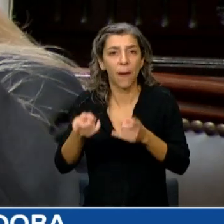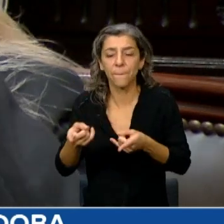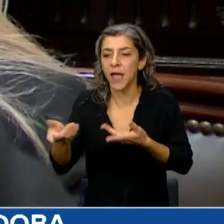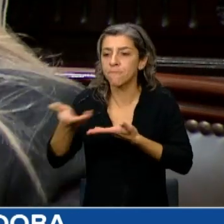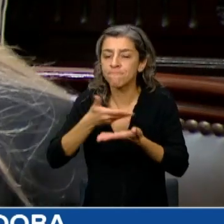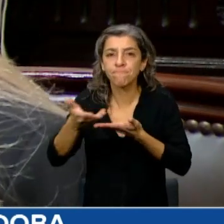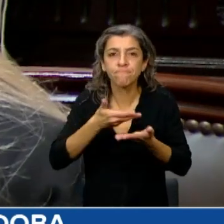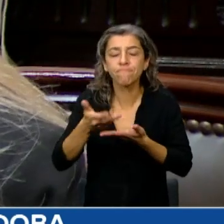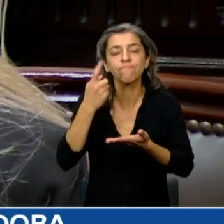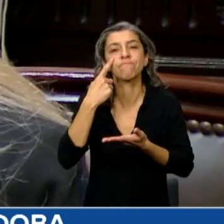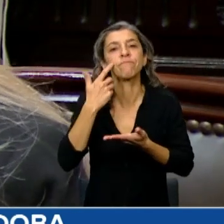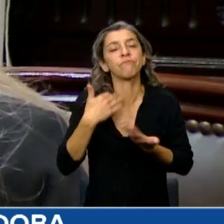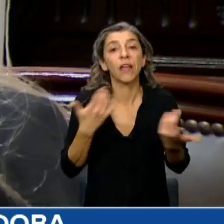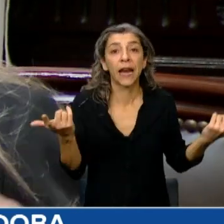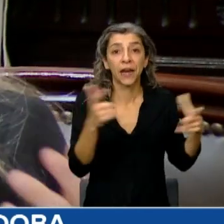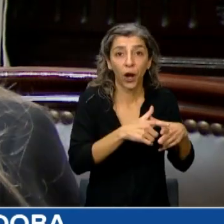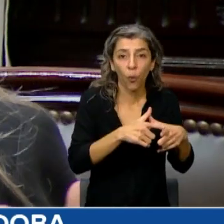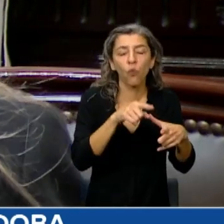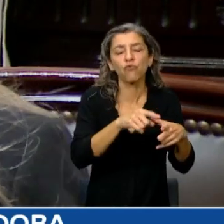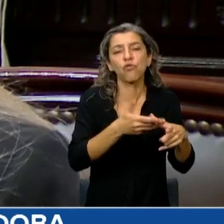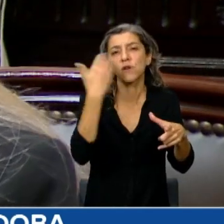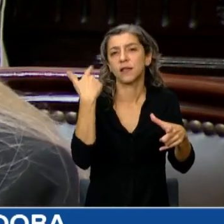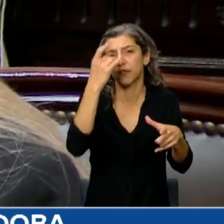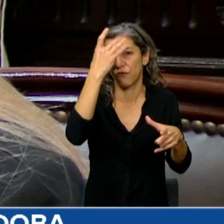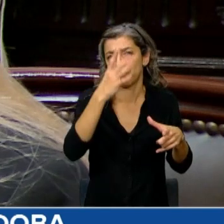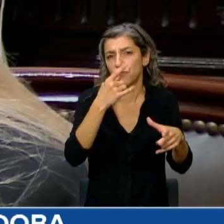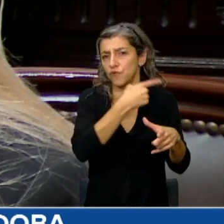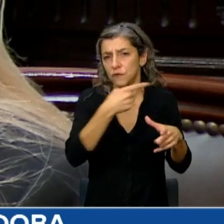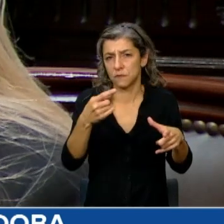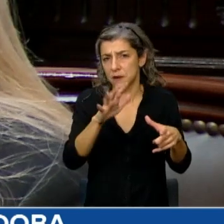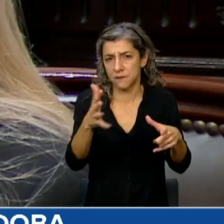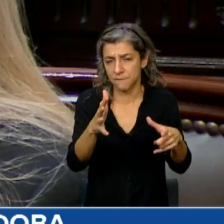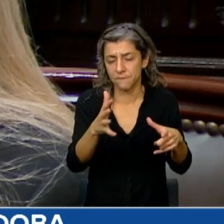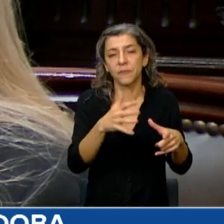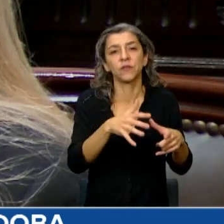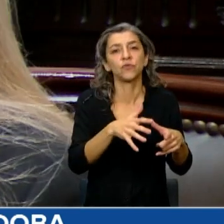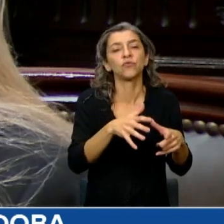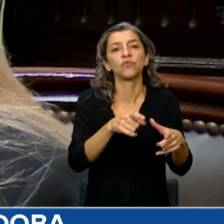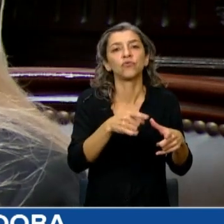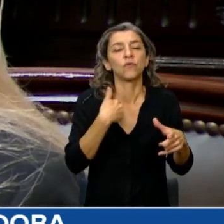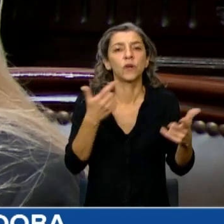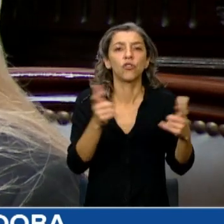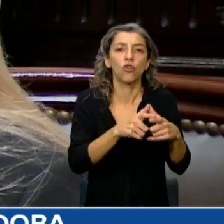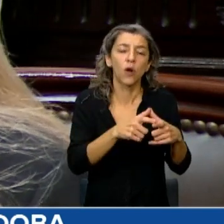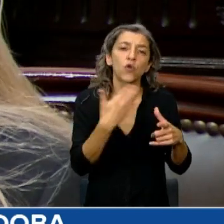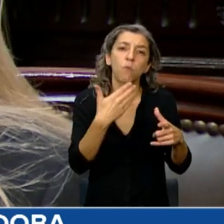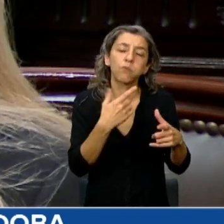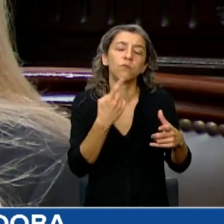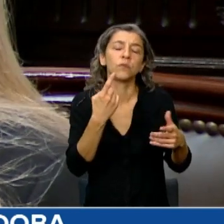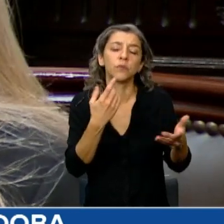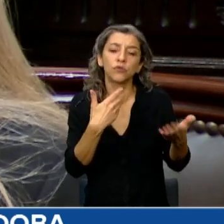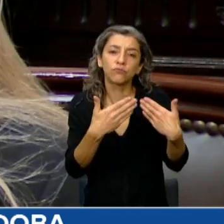a una reunión en el ENOSA hace unas 12 semanas aproximadamente, en donde estuvimos compartiendo esa